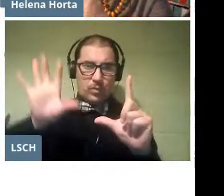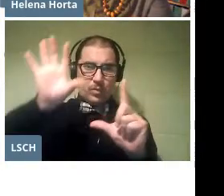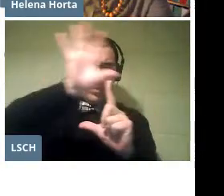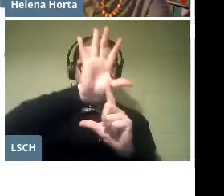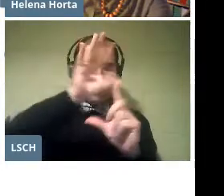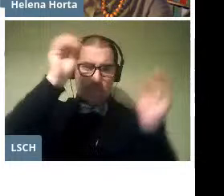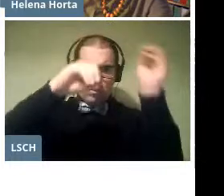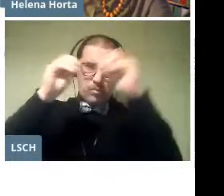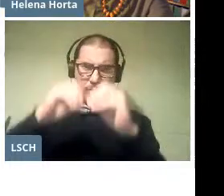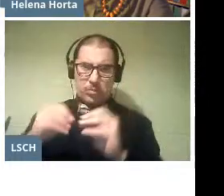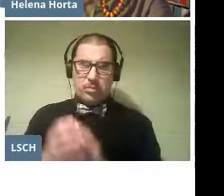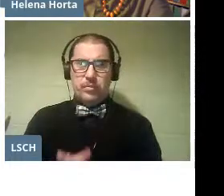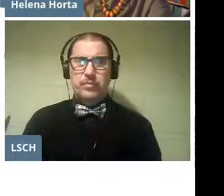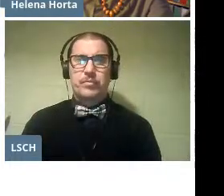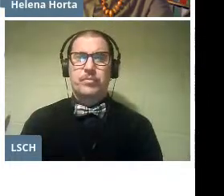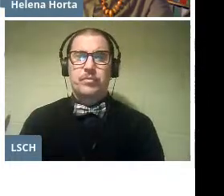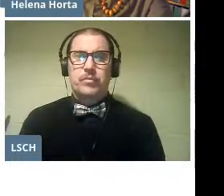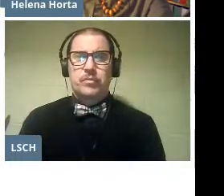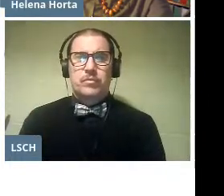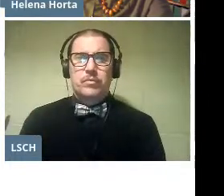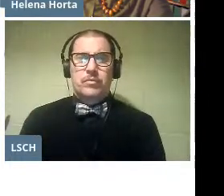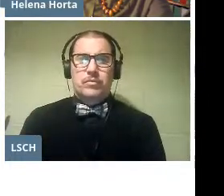abigarrada. La próxima, por favor.